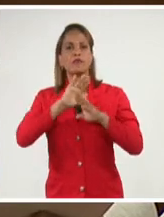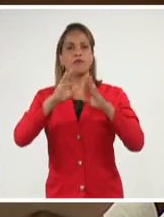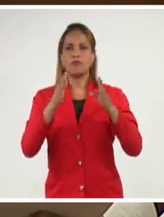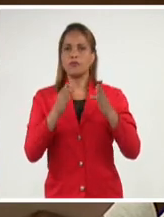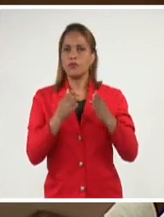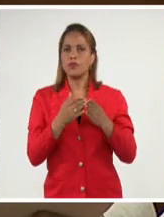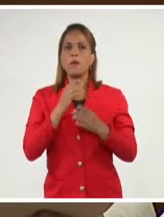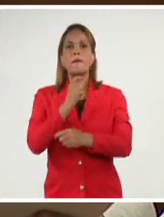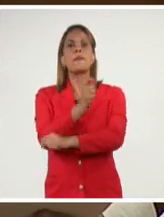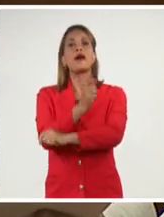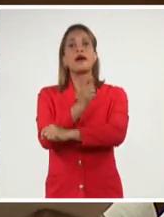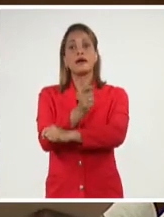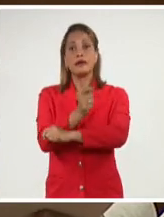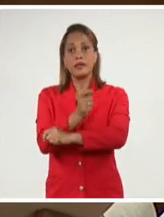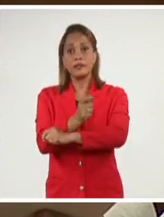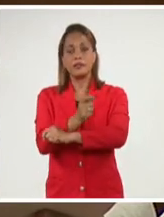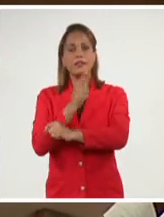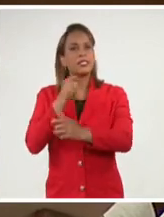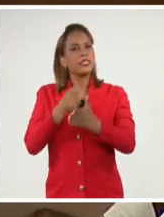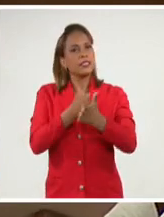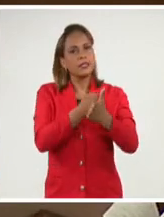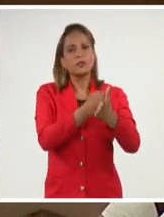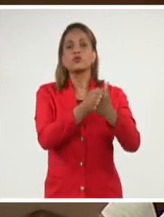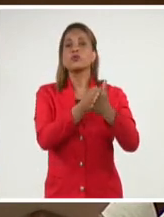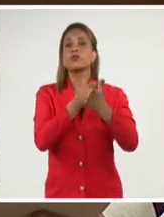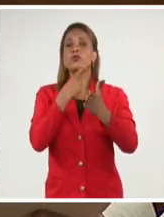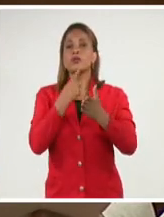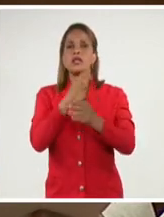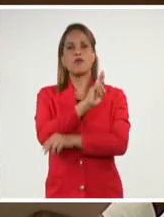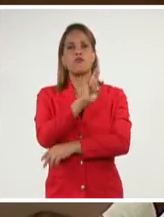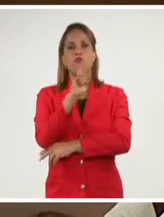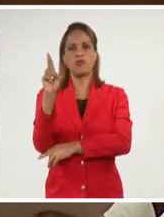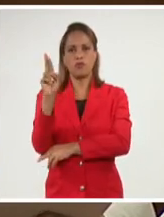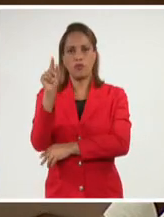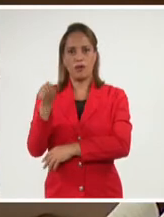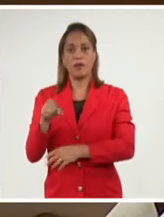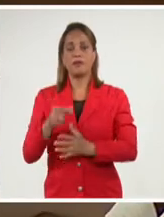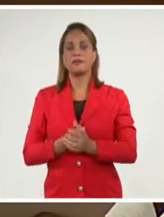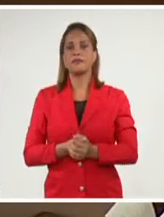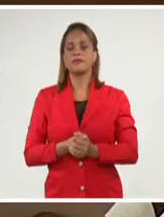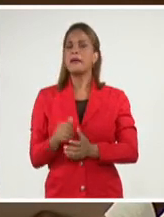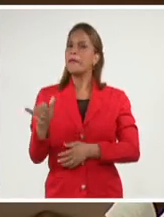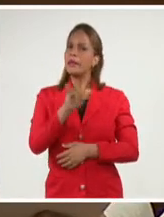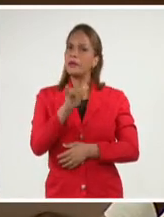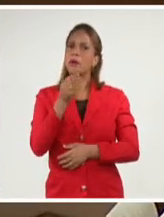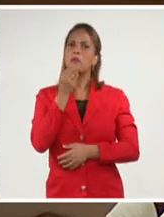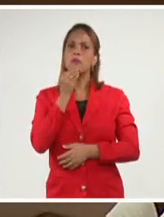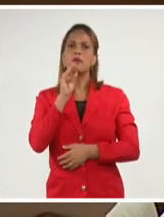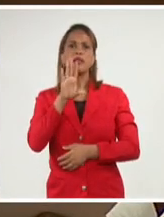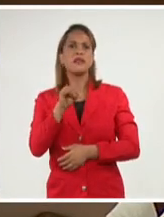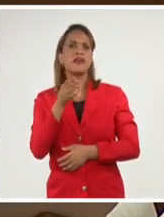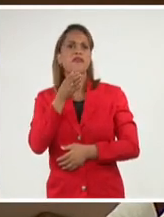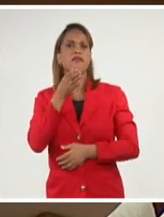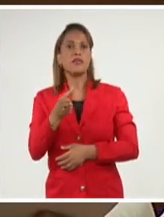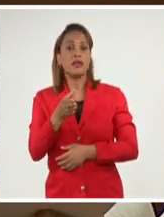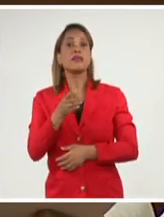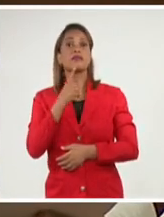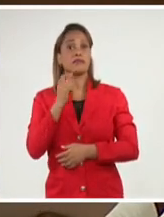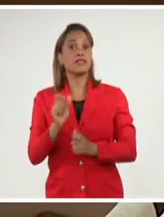como maestro, como emprendedor, como revolucionario, pero también, y con letras